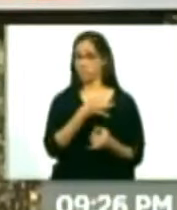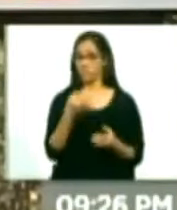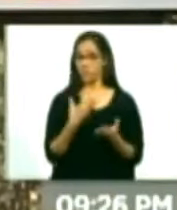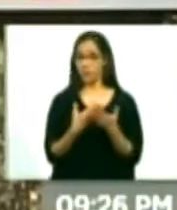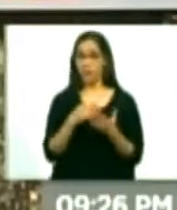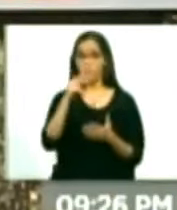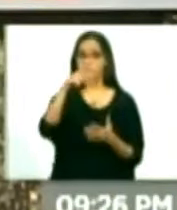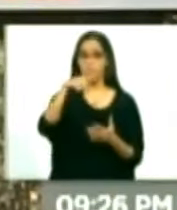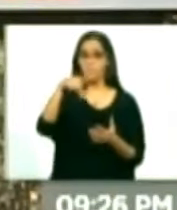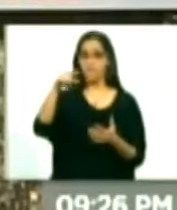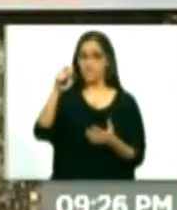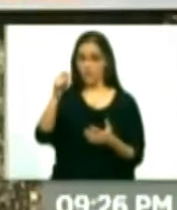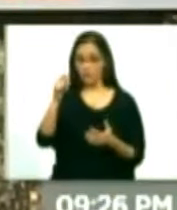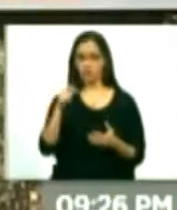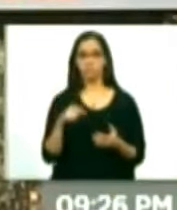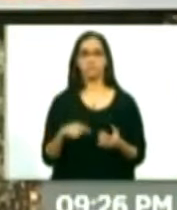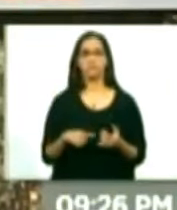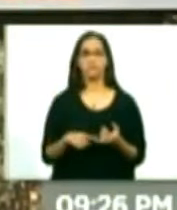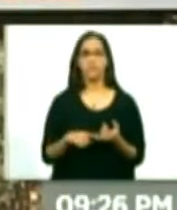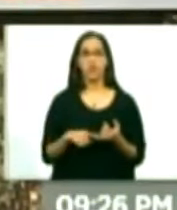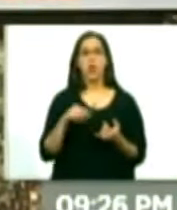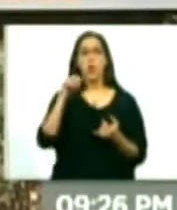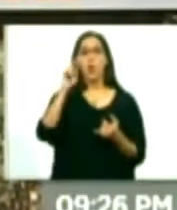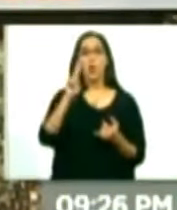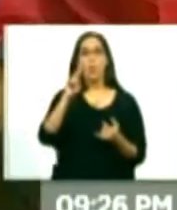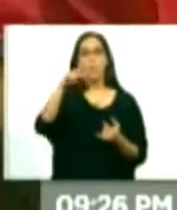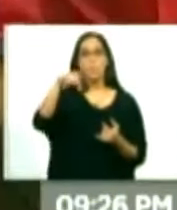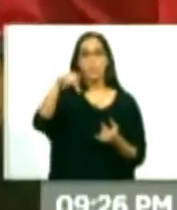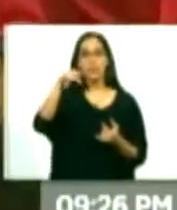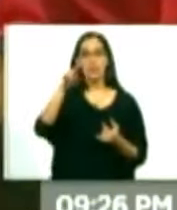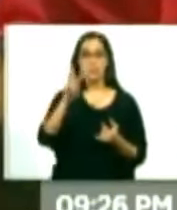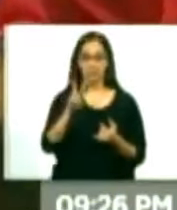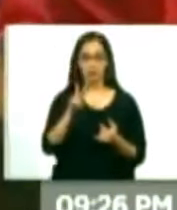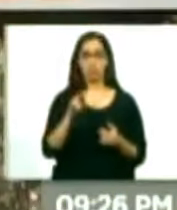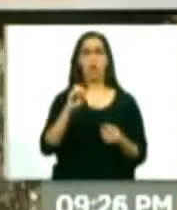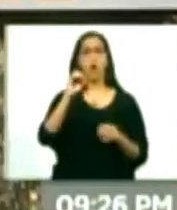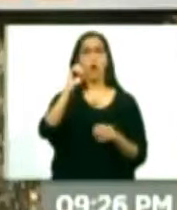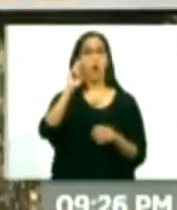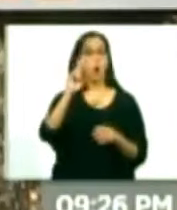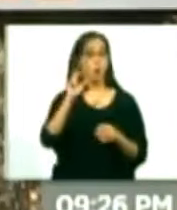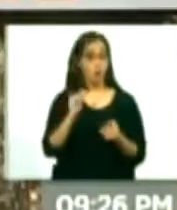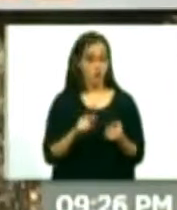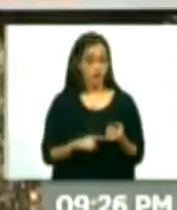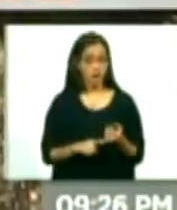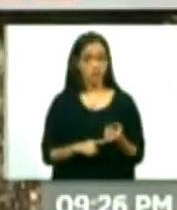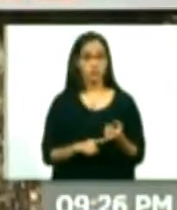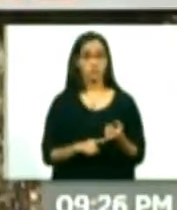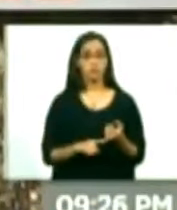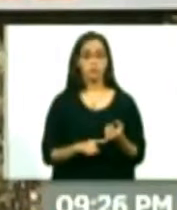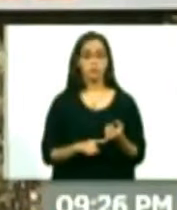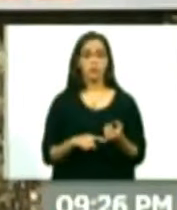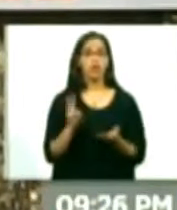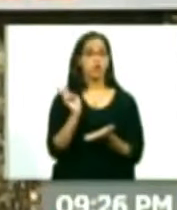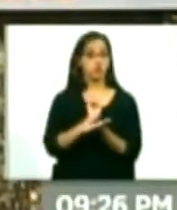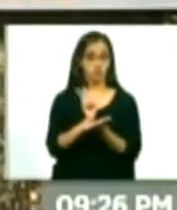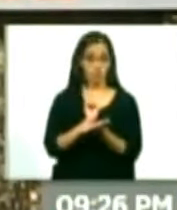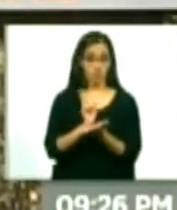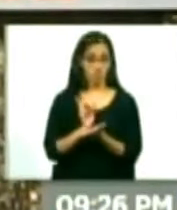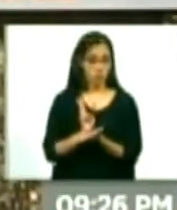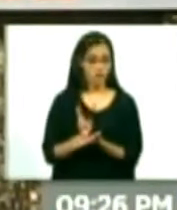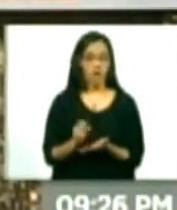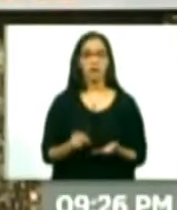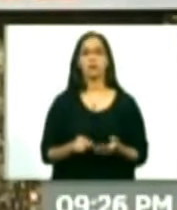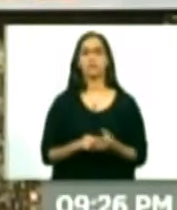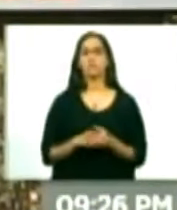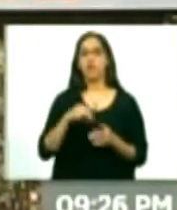PPT, va la UPB, va Ahora, va Somos Venezuela, va